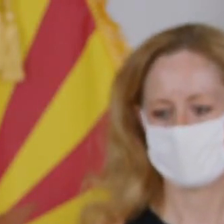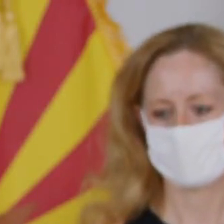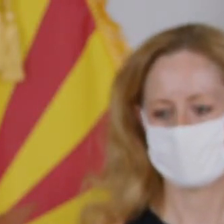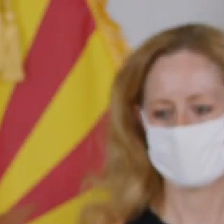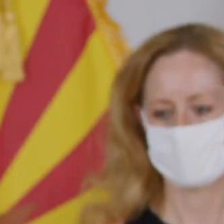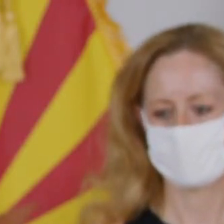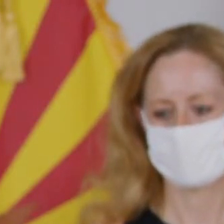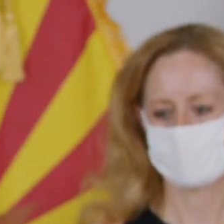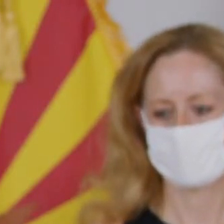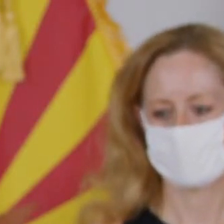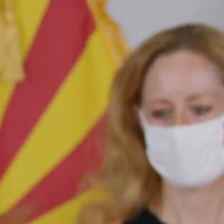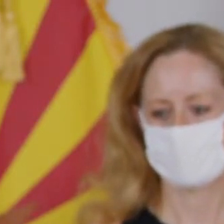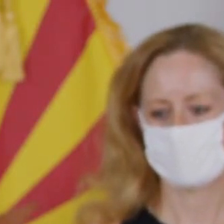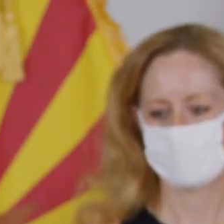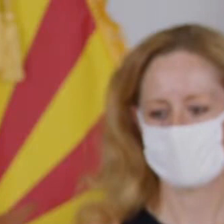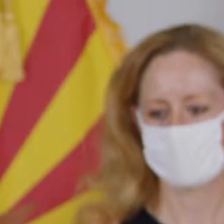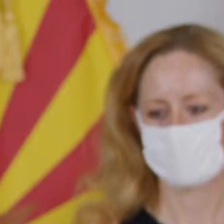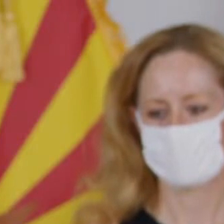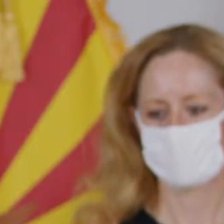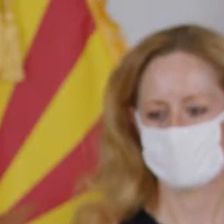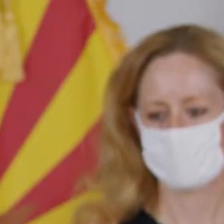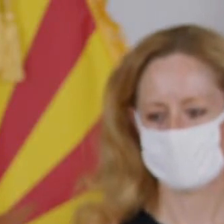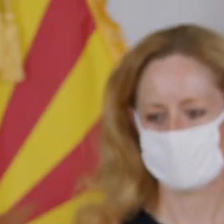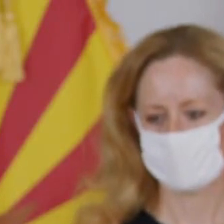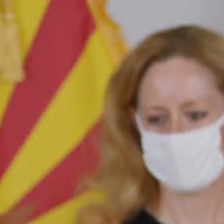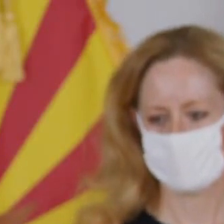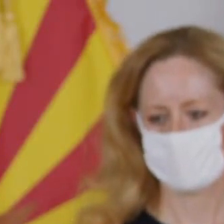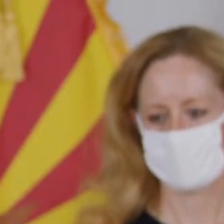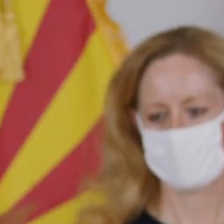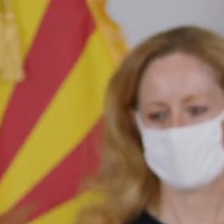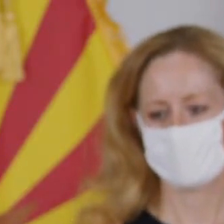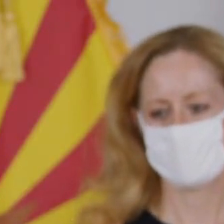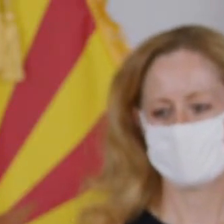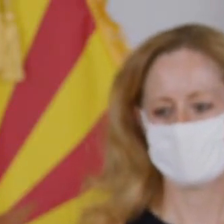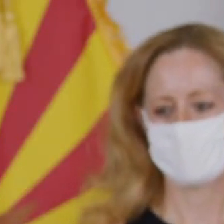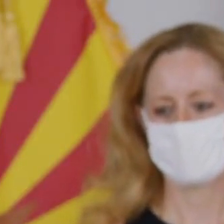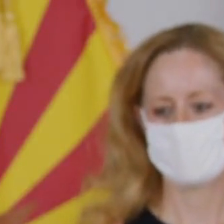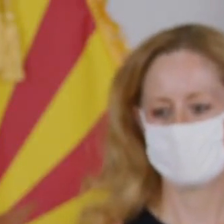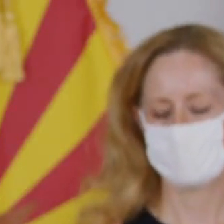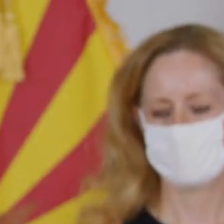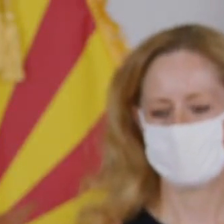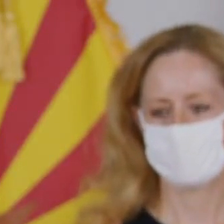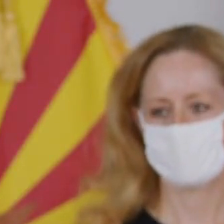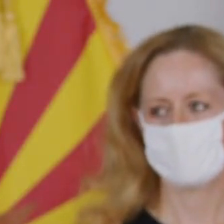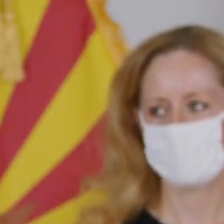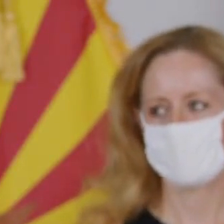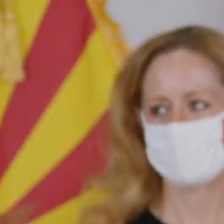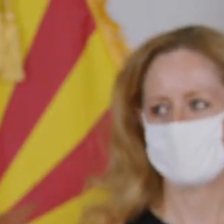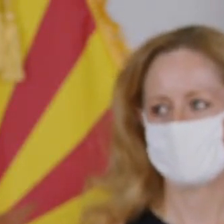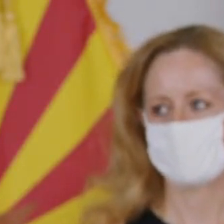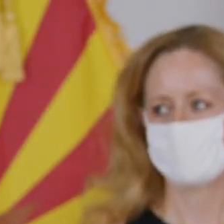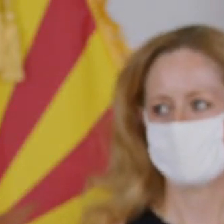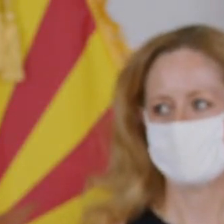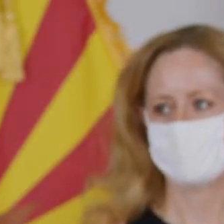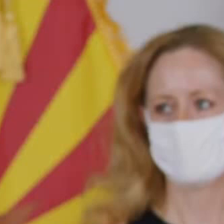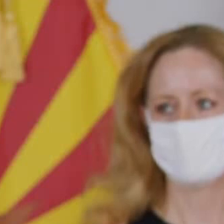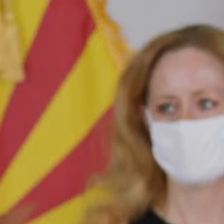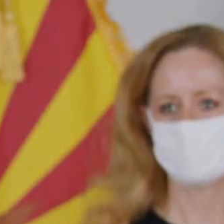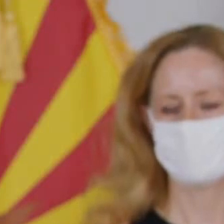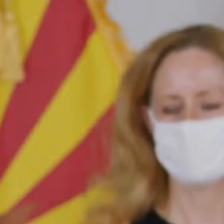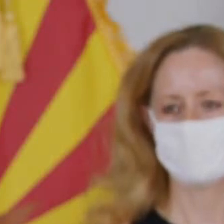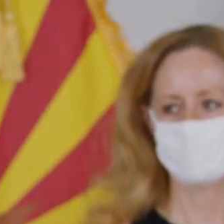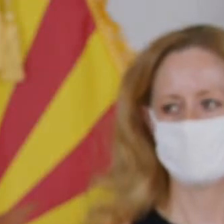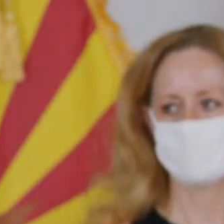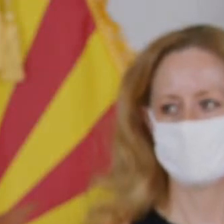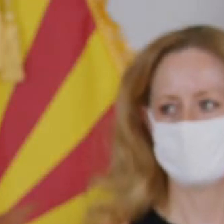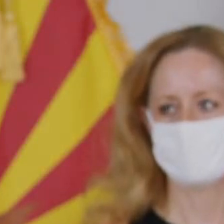que tienen mayor riesgo de sufrir complicaciones graves por la enfermedad, incluida la muerte. Es por